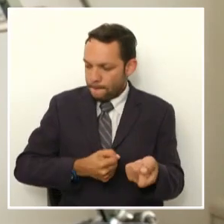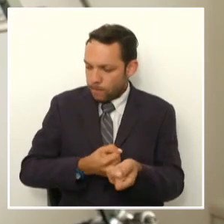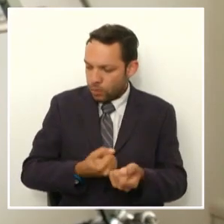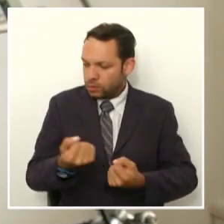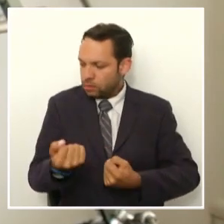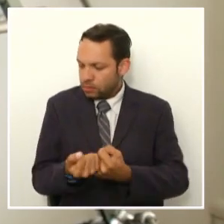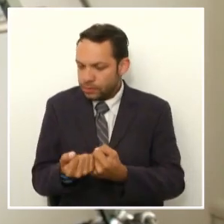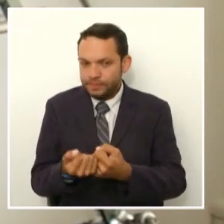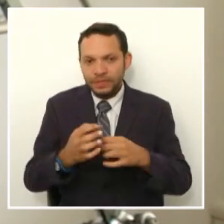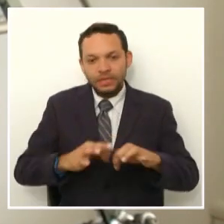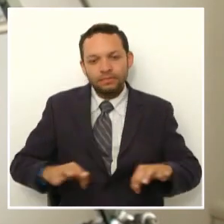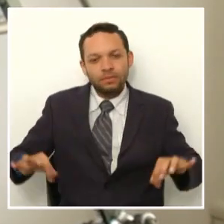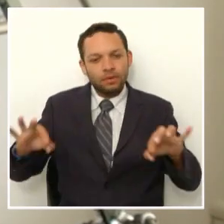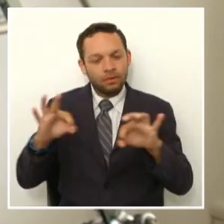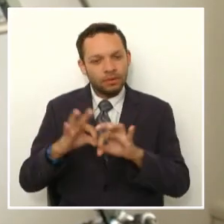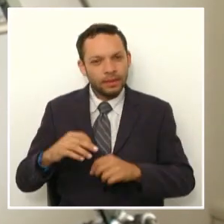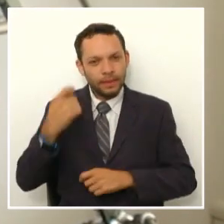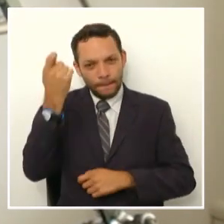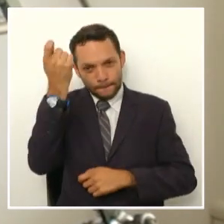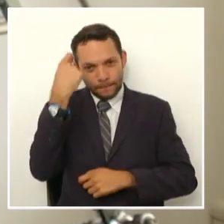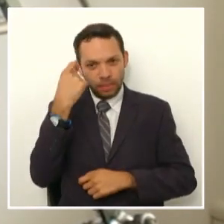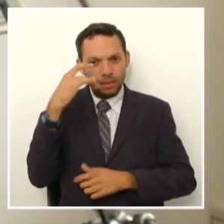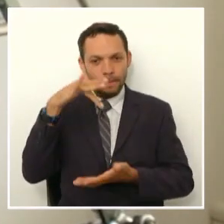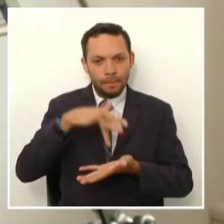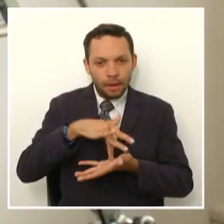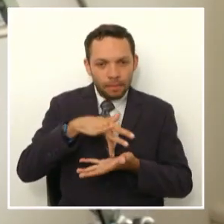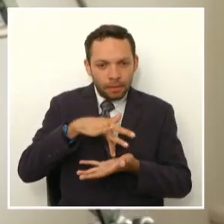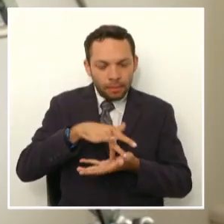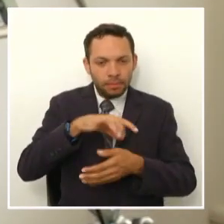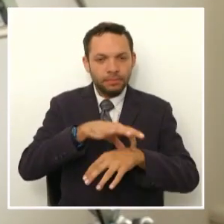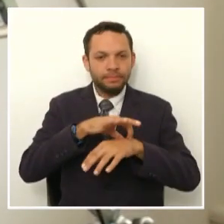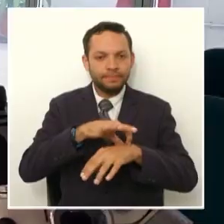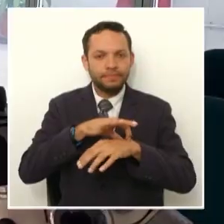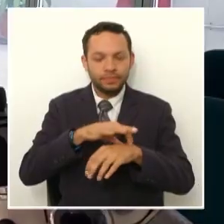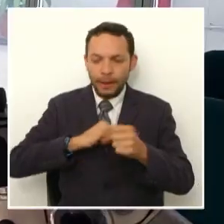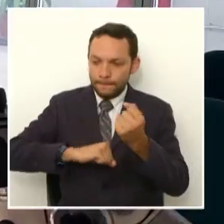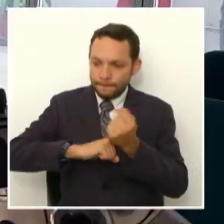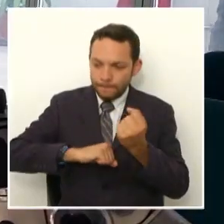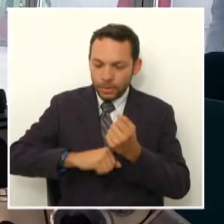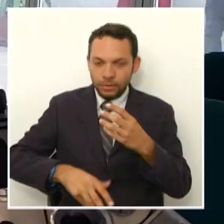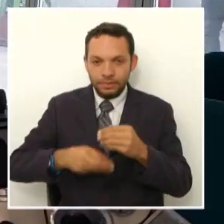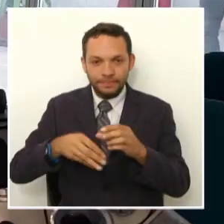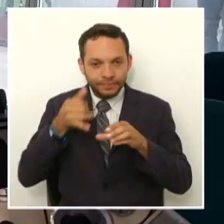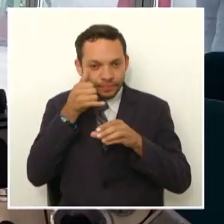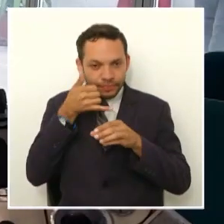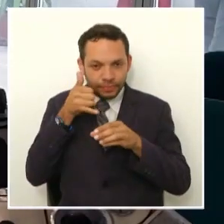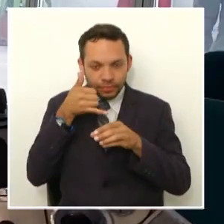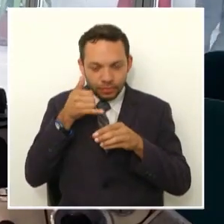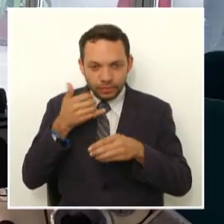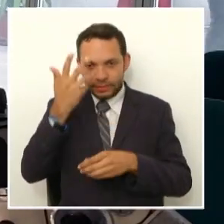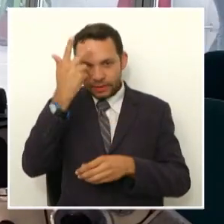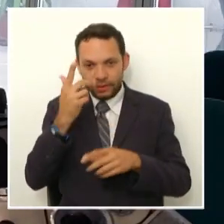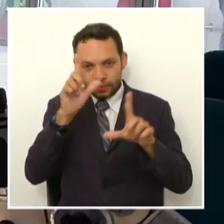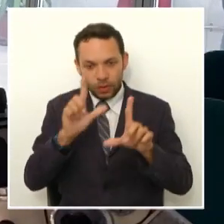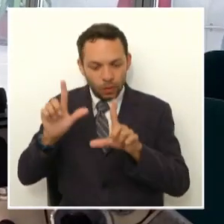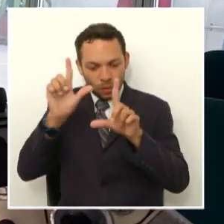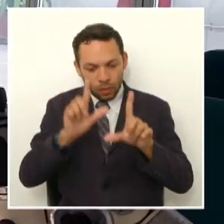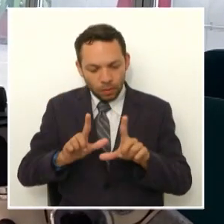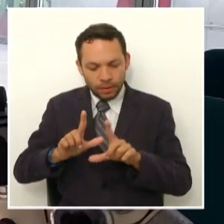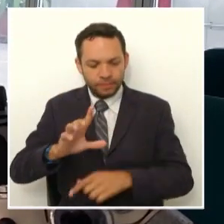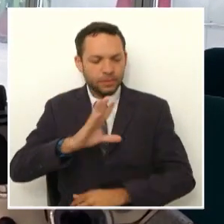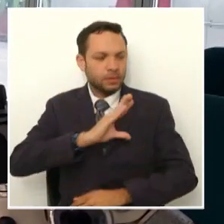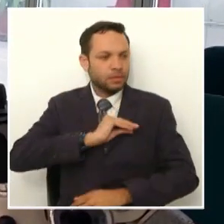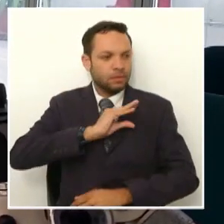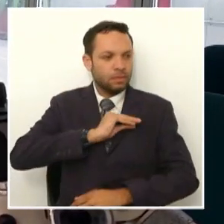entiendan la importancia de la consulta médica y de los apoyos diagnósticos. A mí me llena de mucha